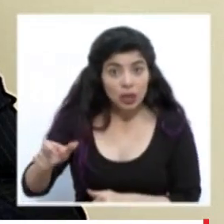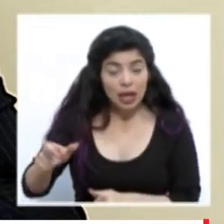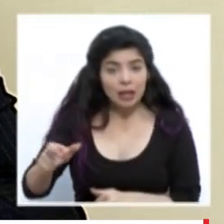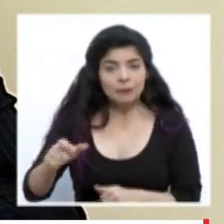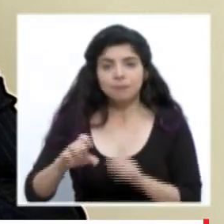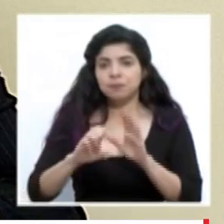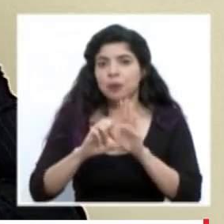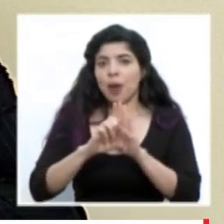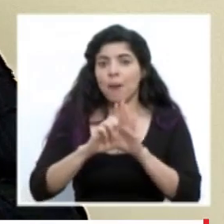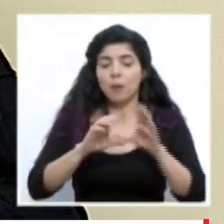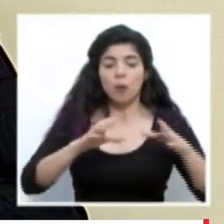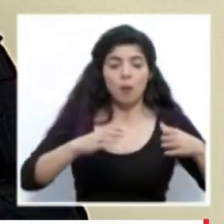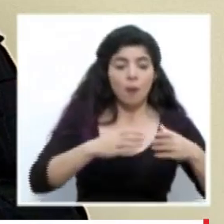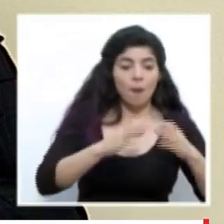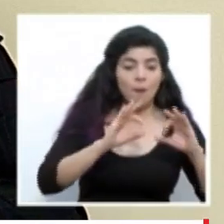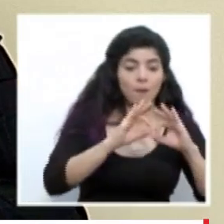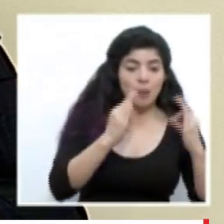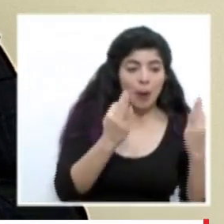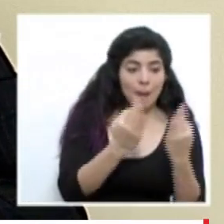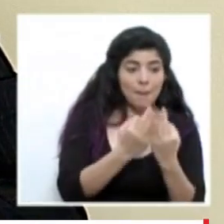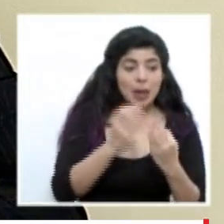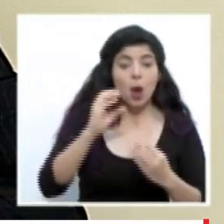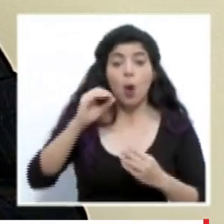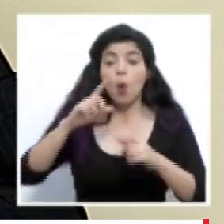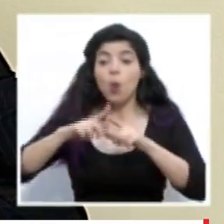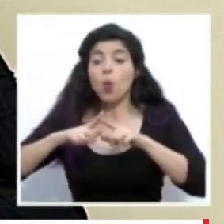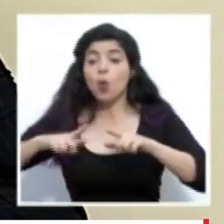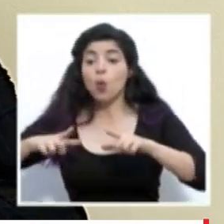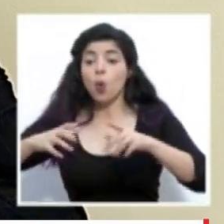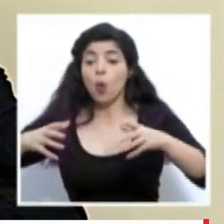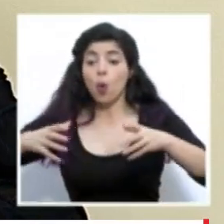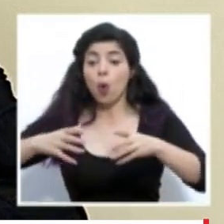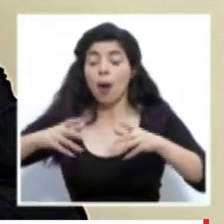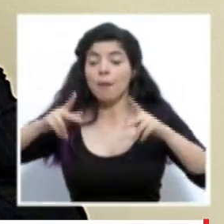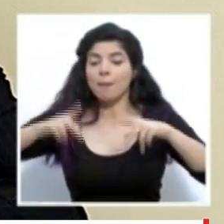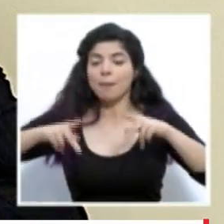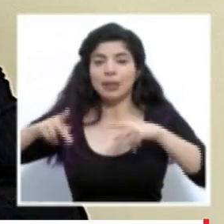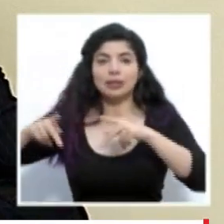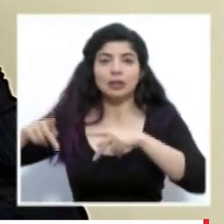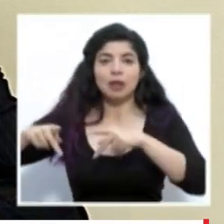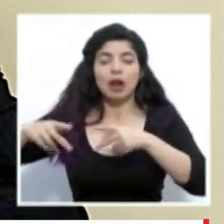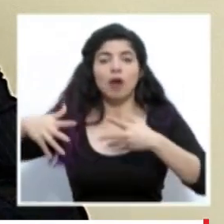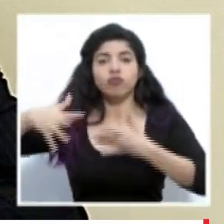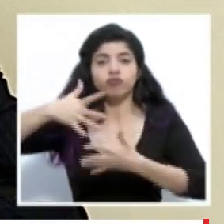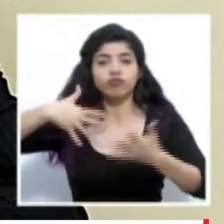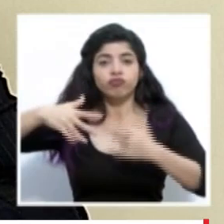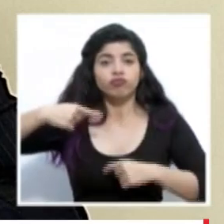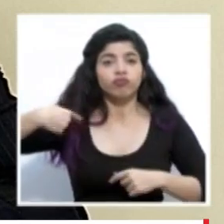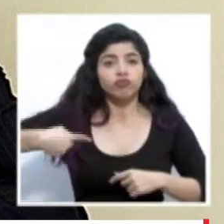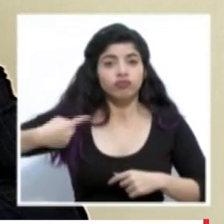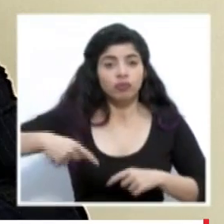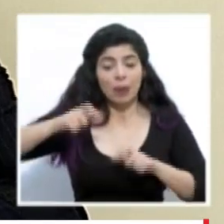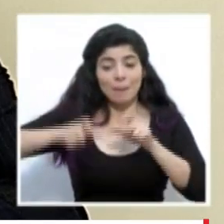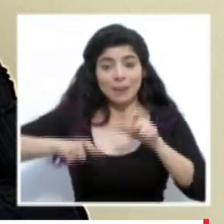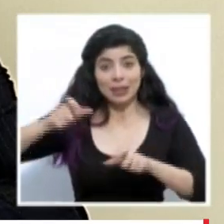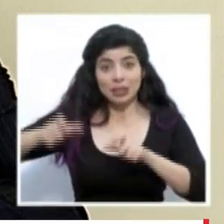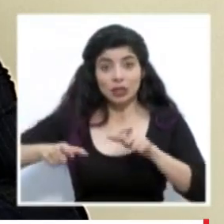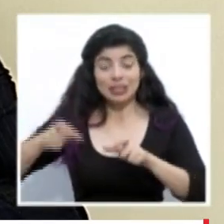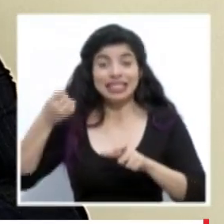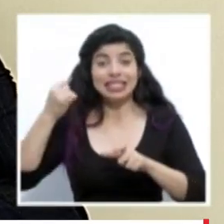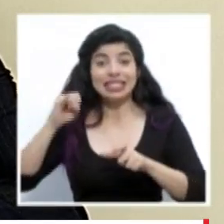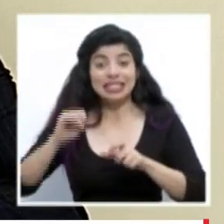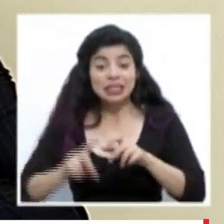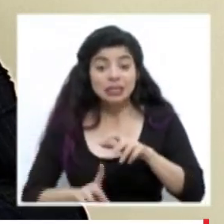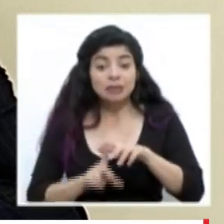un núcleo familiar o en un lugar en donde conviven, donde están conviviendo personas, si ya una